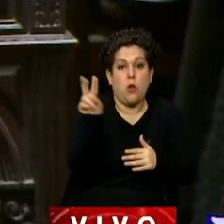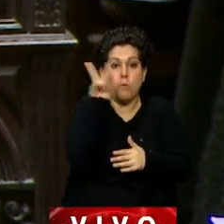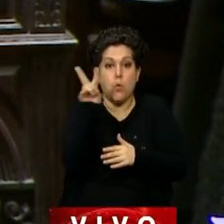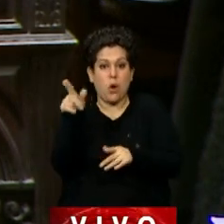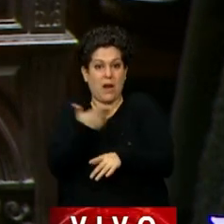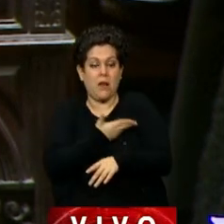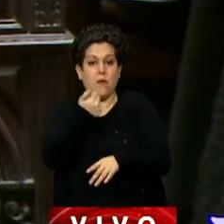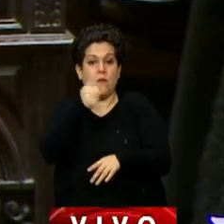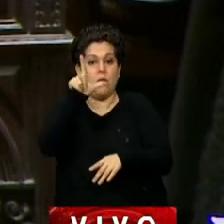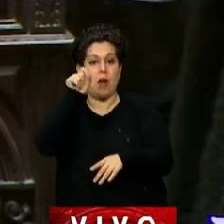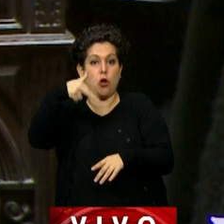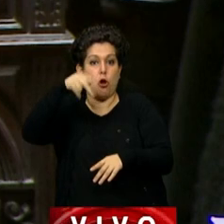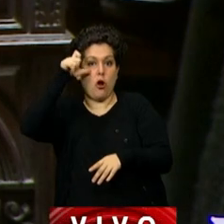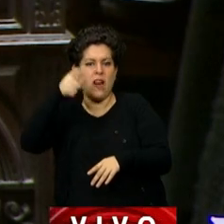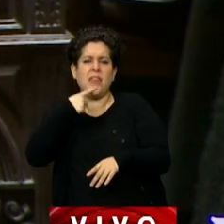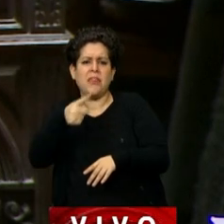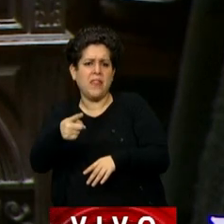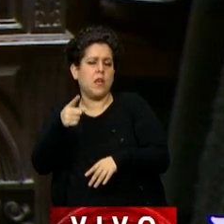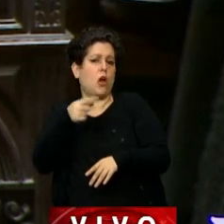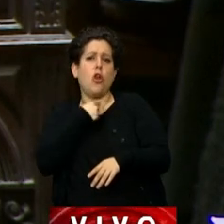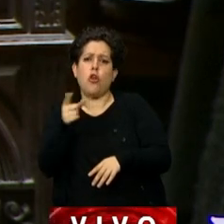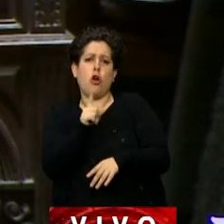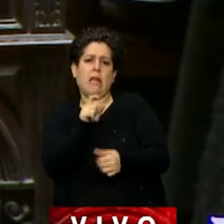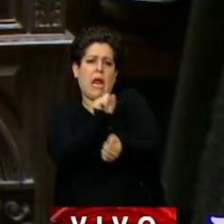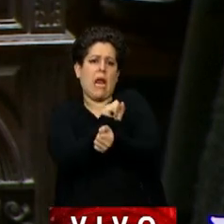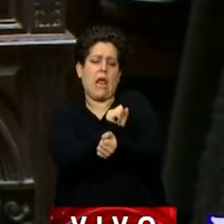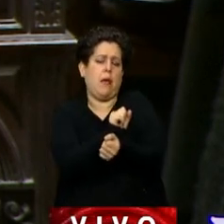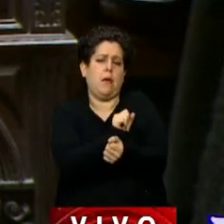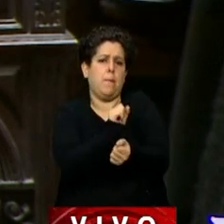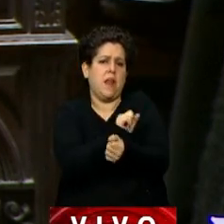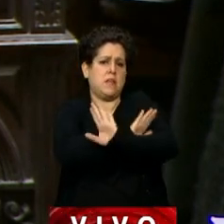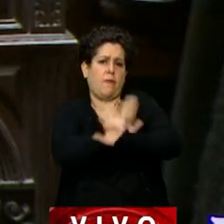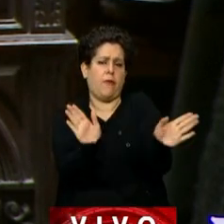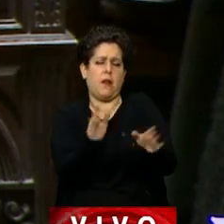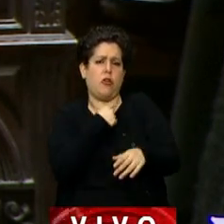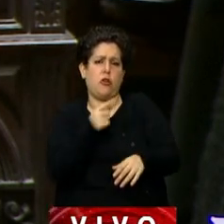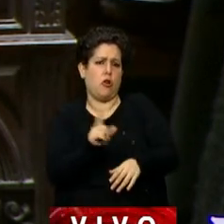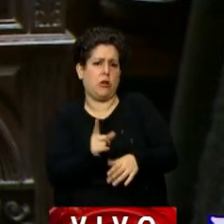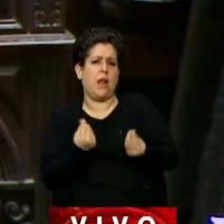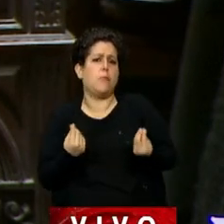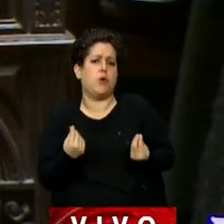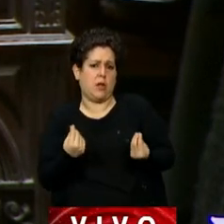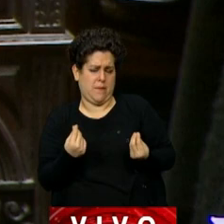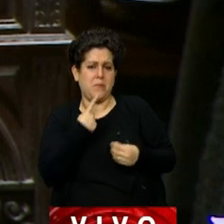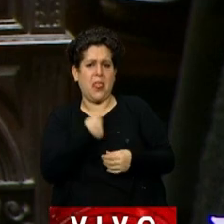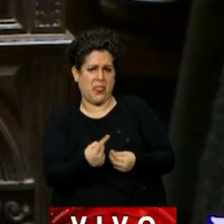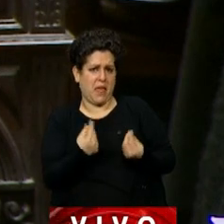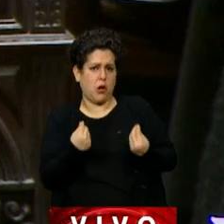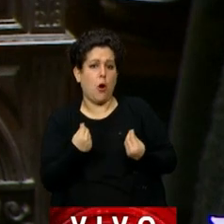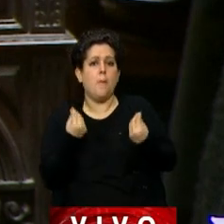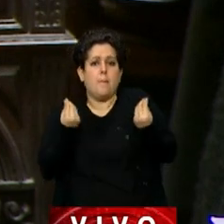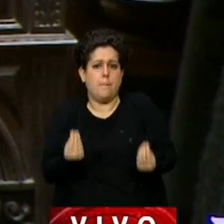Falcone fundamentó por qué no va a permitir que Milagro salga en libertad no teniendo sentencia firme. Dijo,